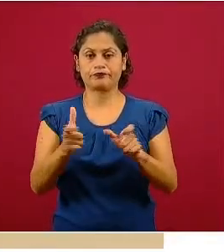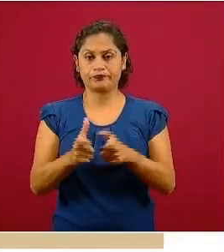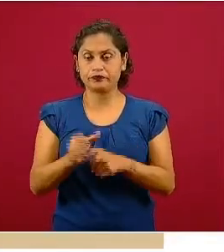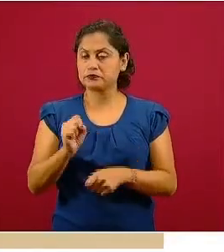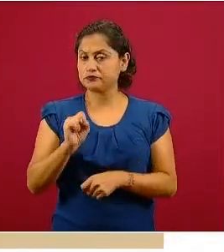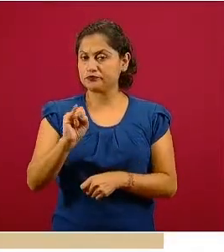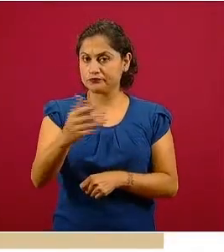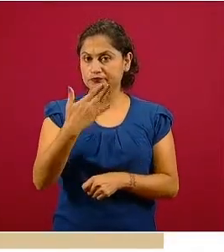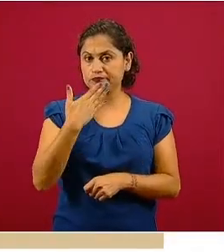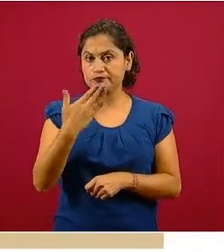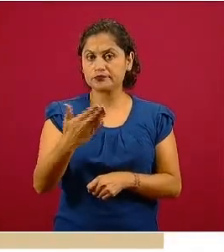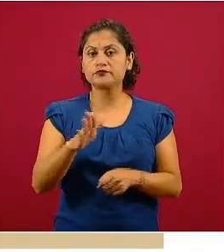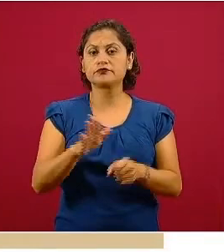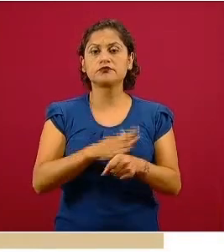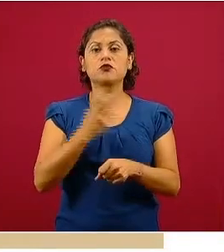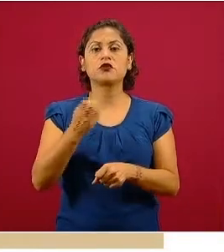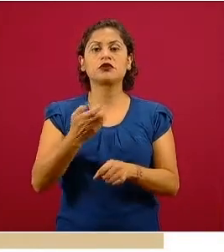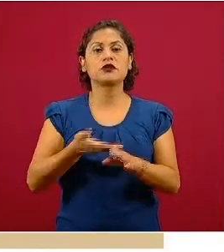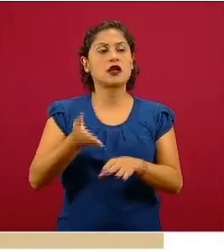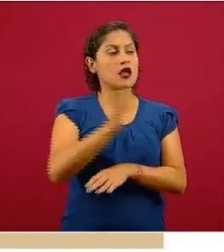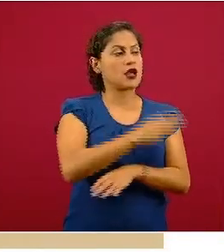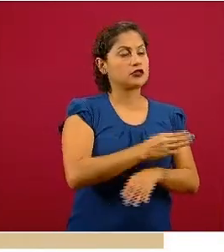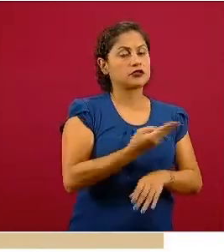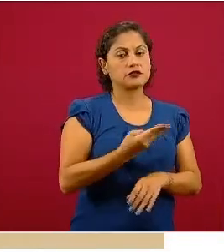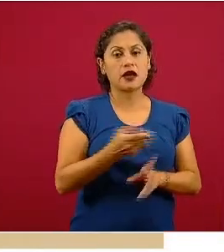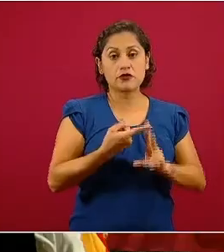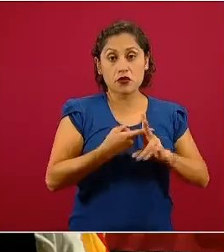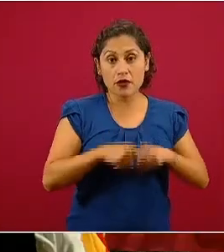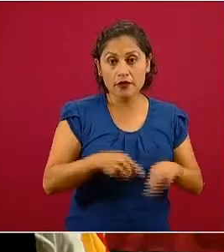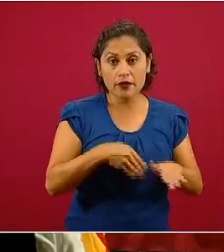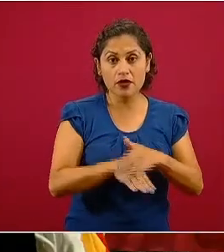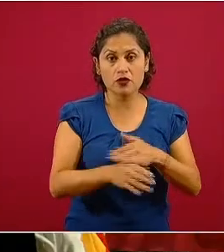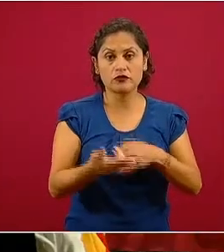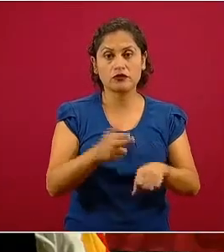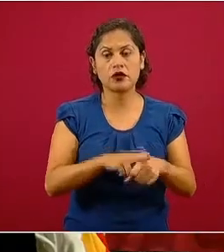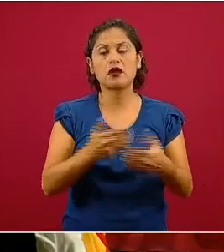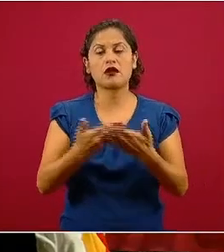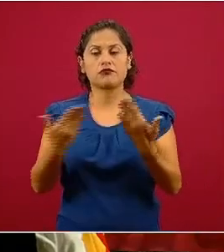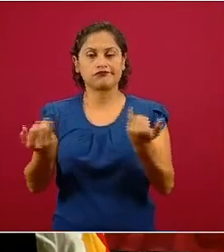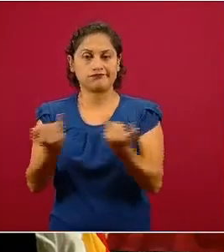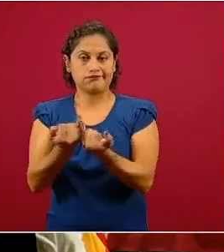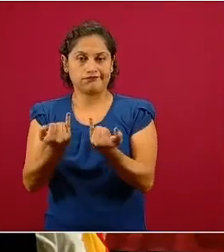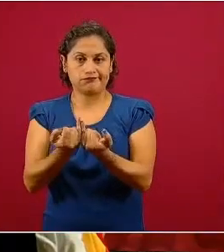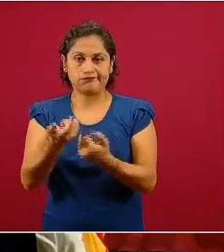pone en los niveles que tenían a finales de mayo. Veamos la siguiente.